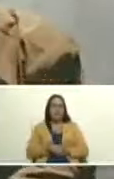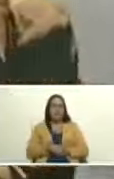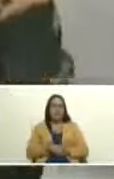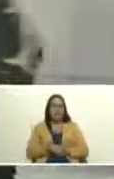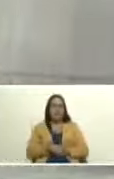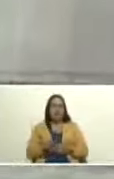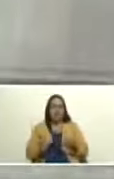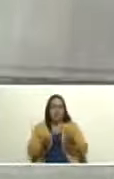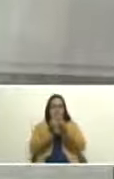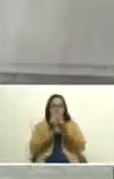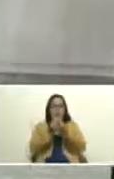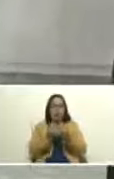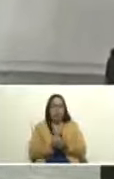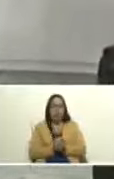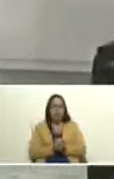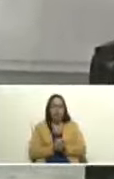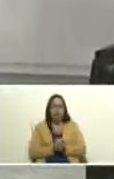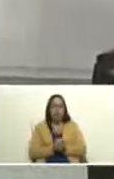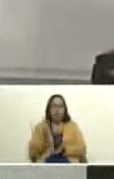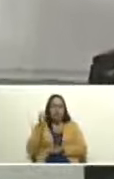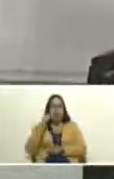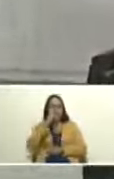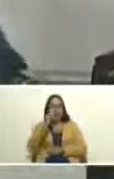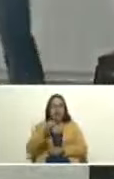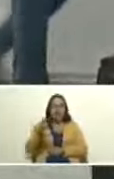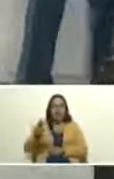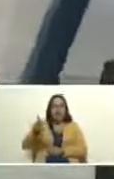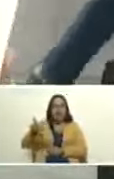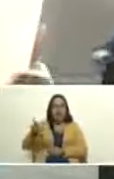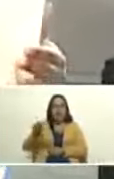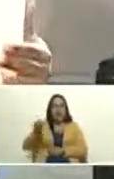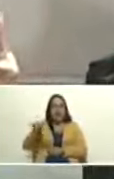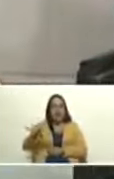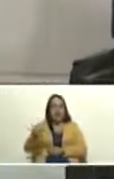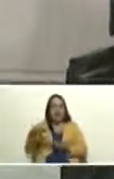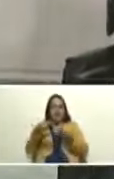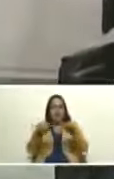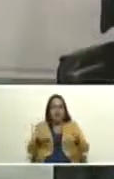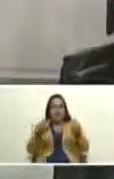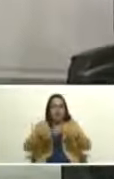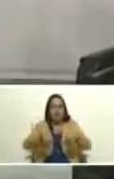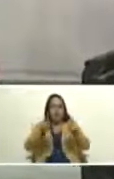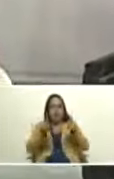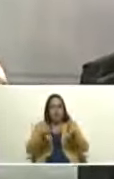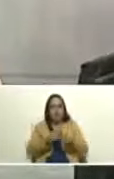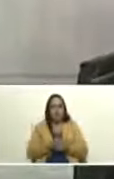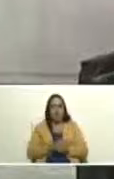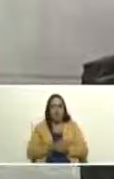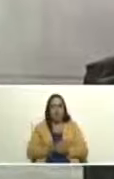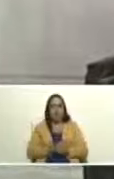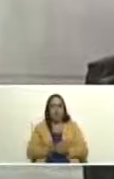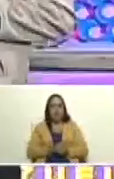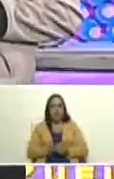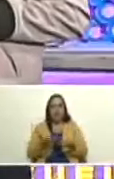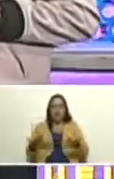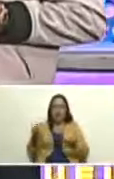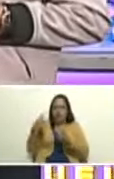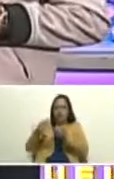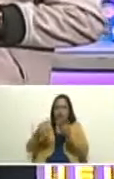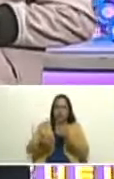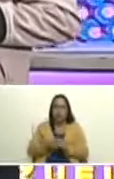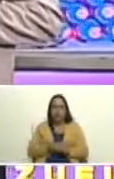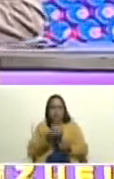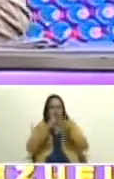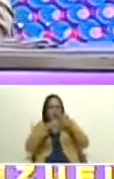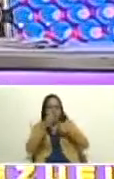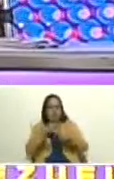combatiente Zulaya Aguirre, que nos dio la oportunidad donde nosotros exhibimos nuestros productos, damos a conocer... ¿Qué productos? Gastronomía,